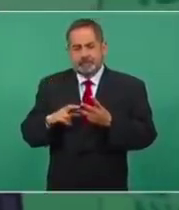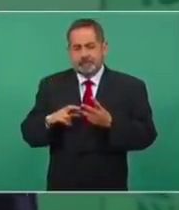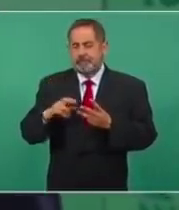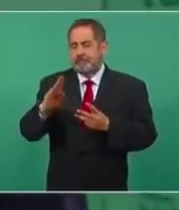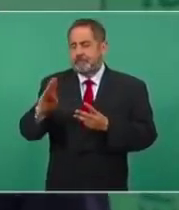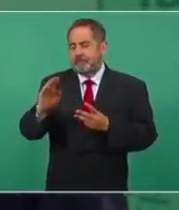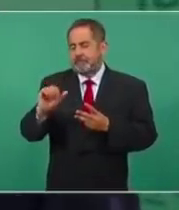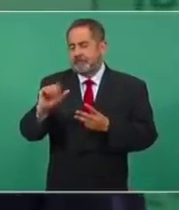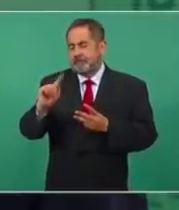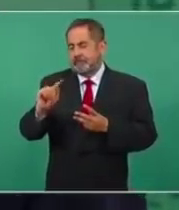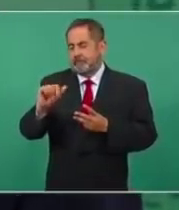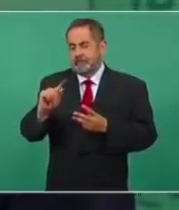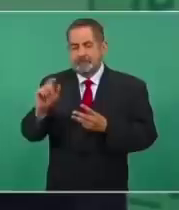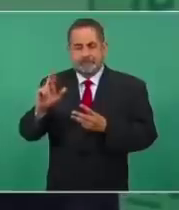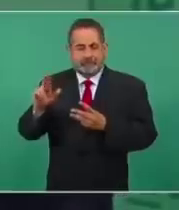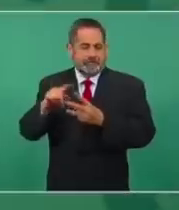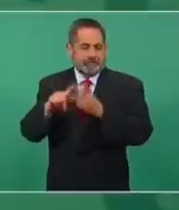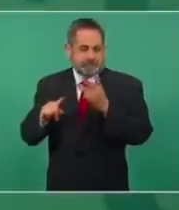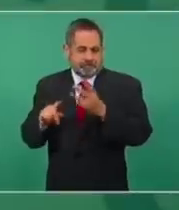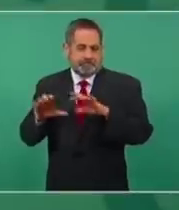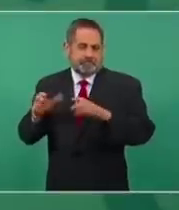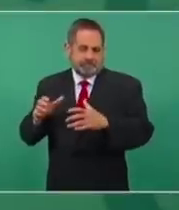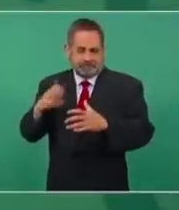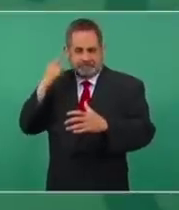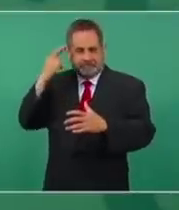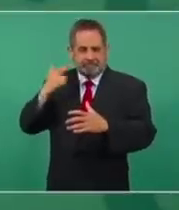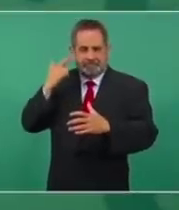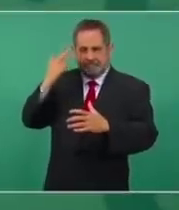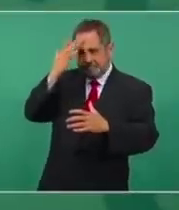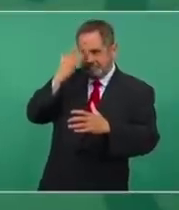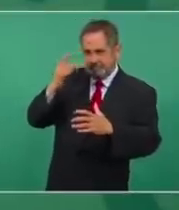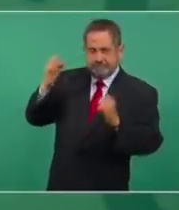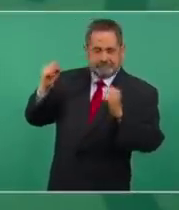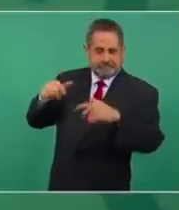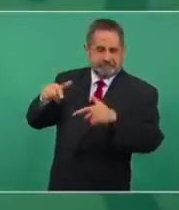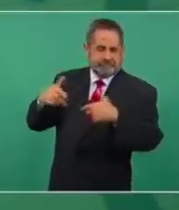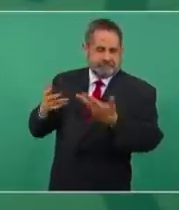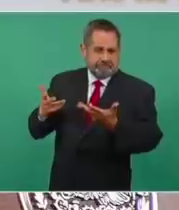Gaspar y Baltasar. Y a ver si